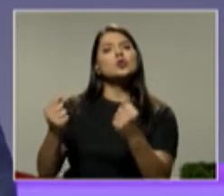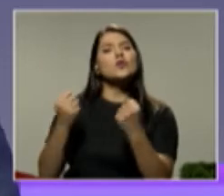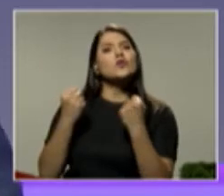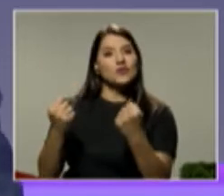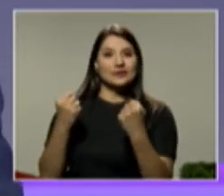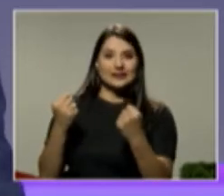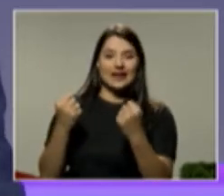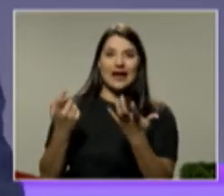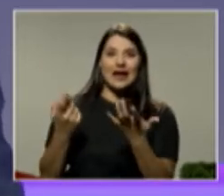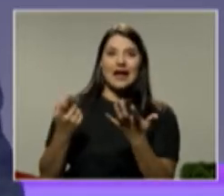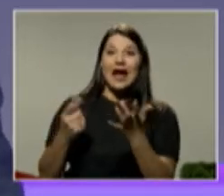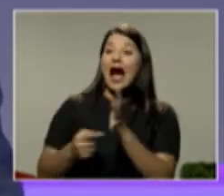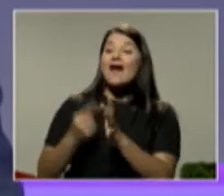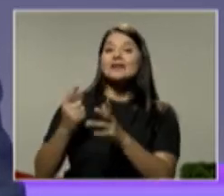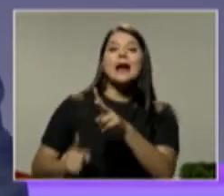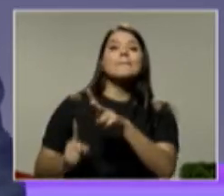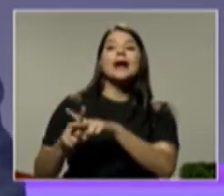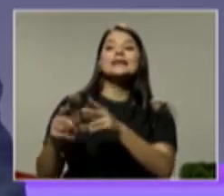ese combate contra el